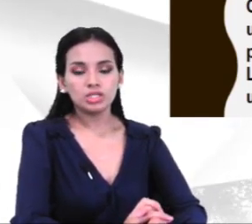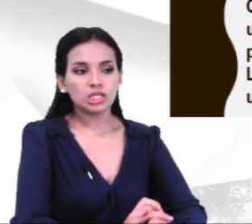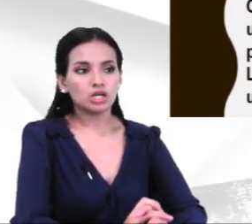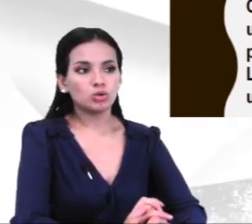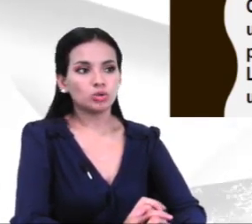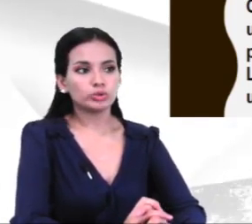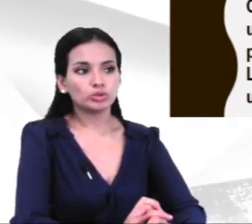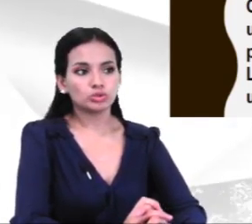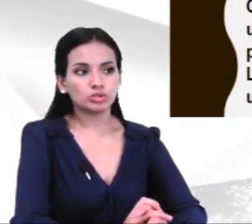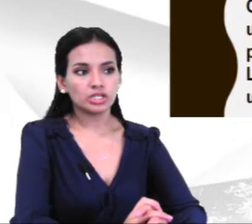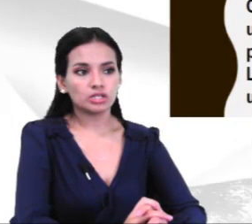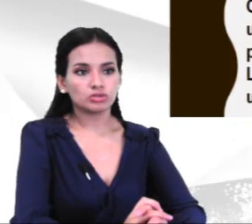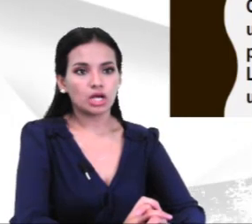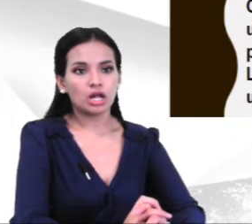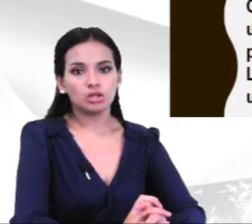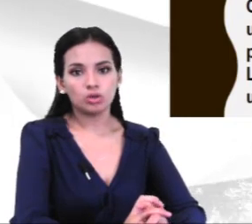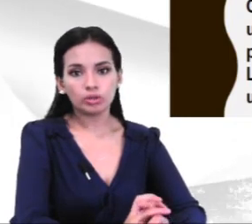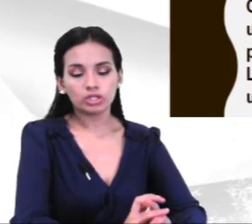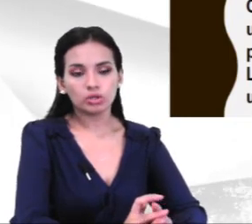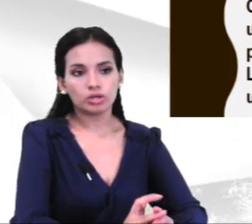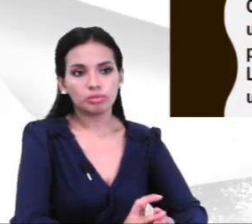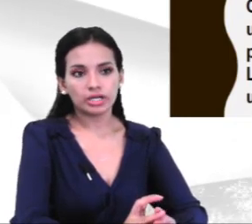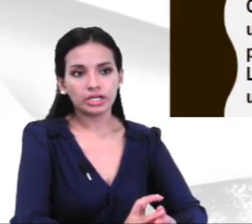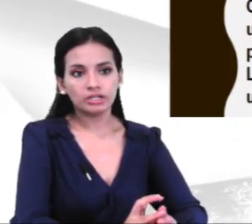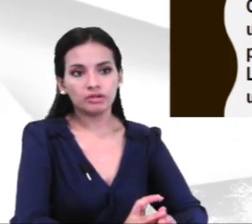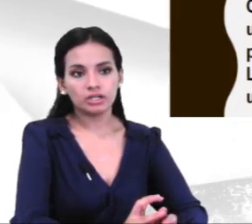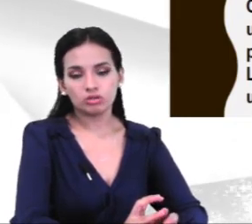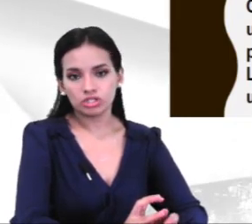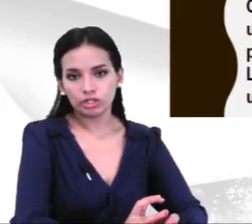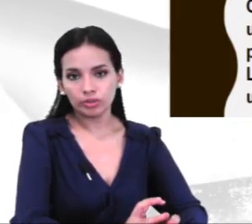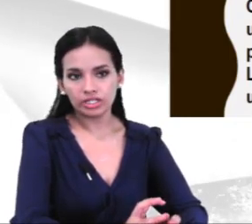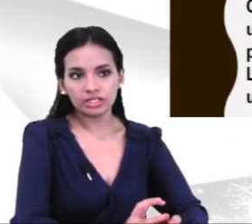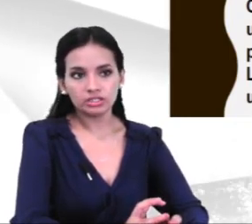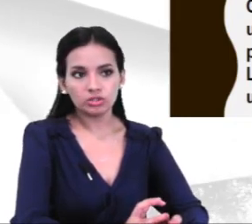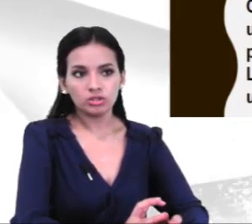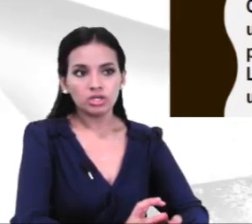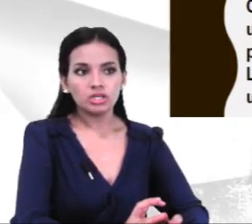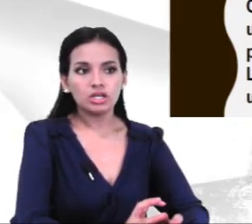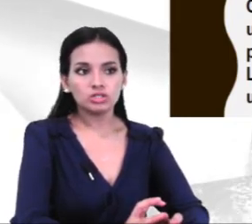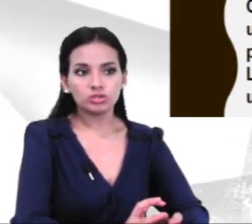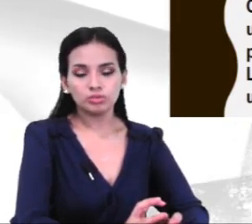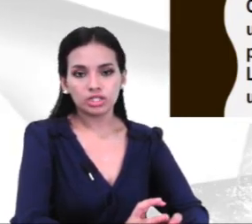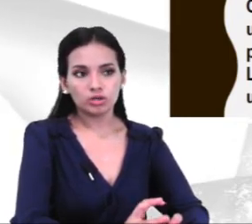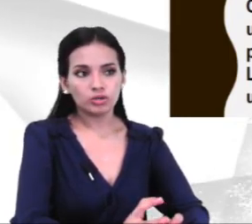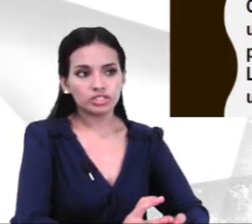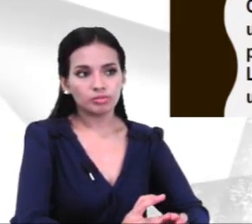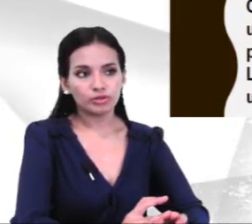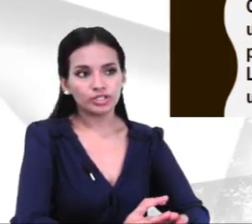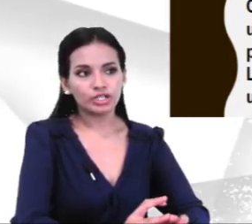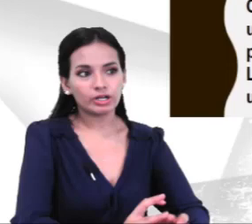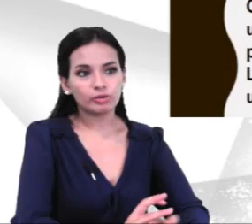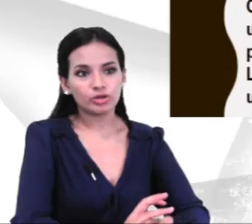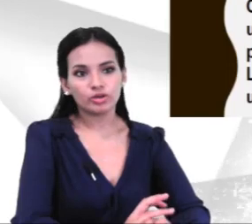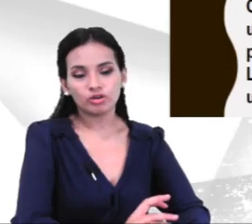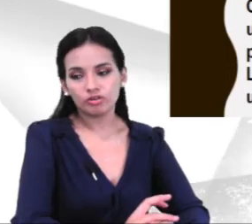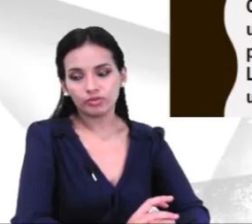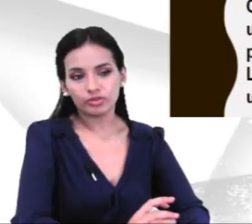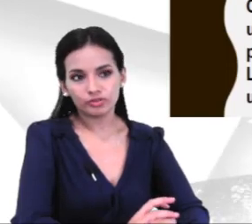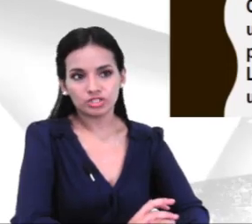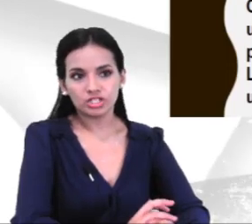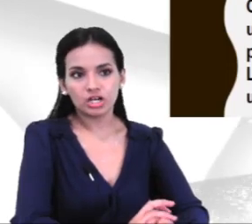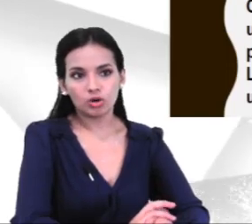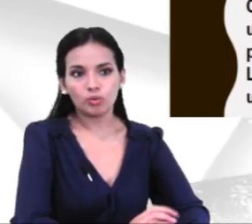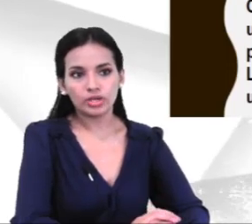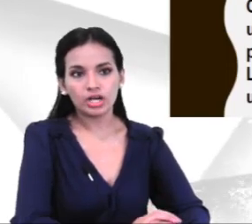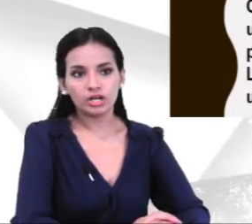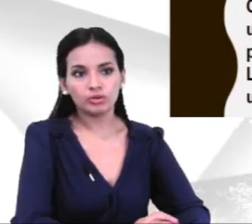limitado con dos océanos al norte con el mar caribe en el océano atlántico y al sur limitado con el salvador y nicaragua con el golfo